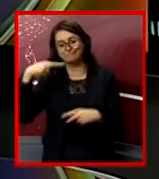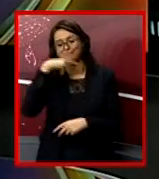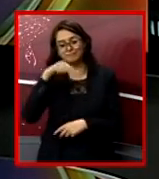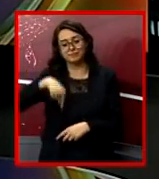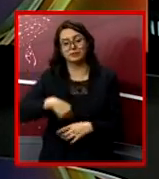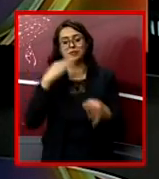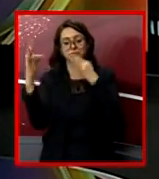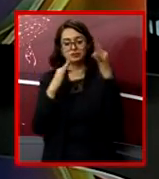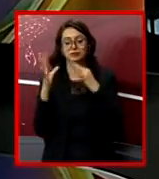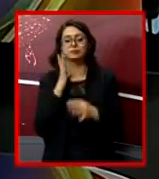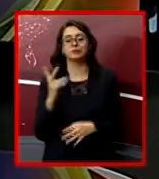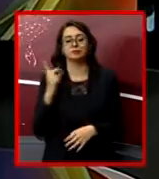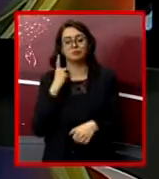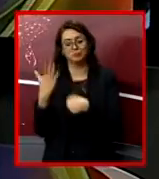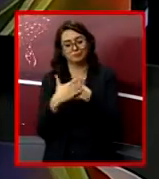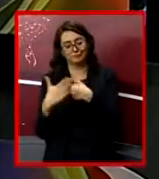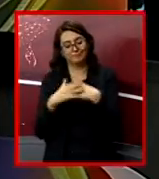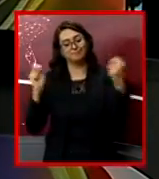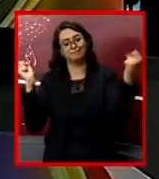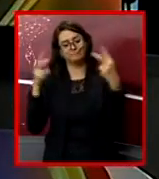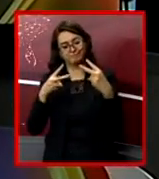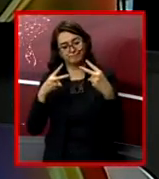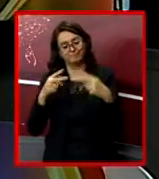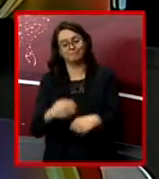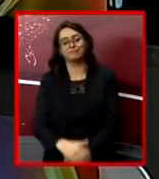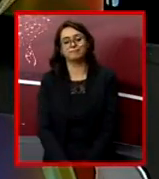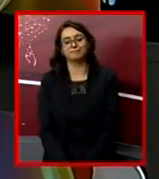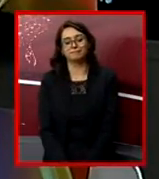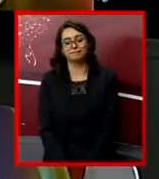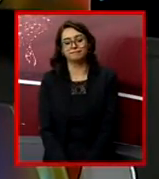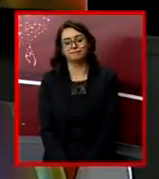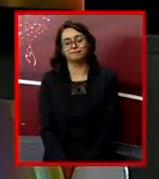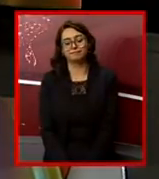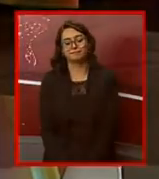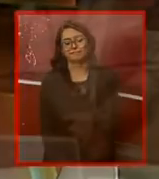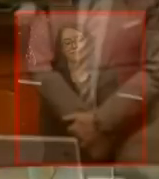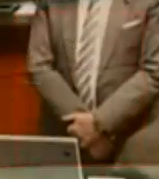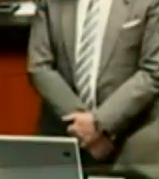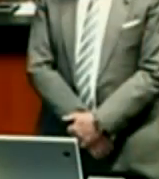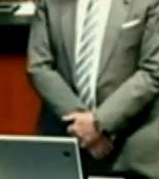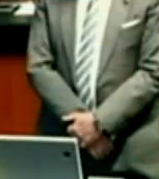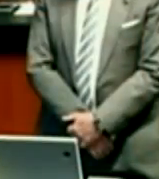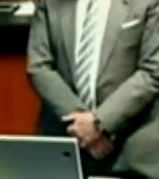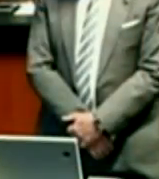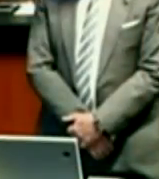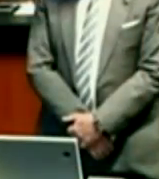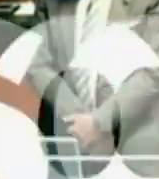del Congreso en nuestra próxima emisión. Hasta entonces.